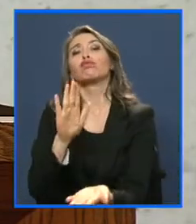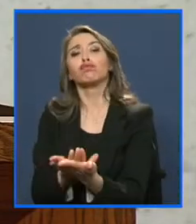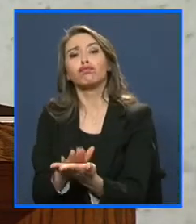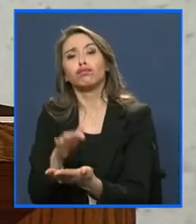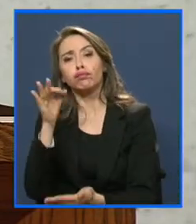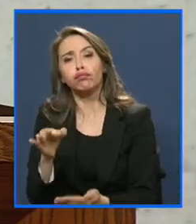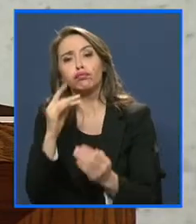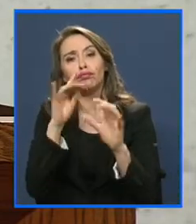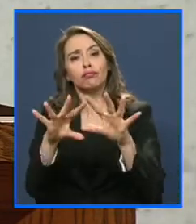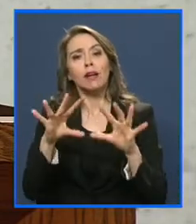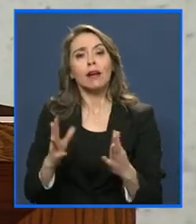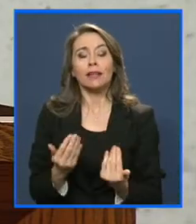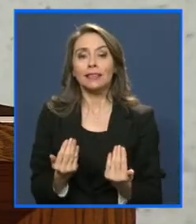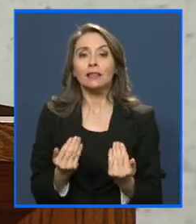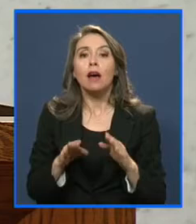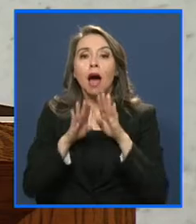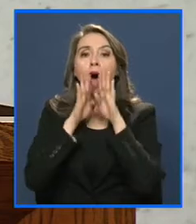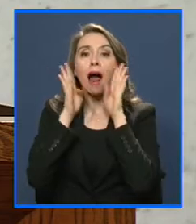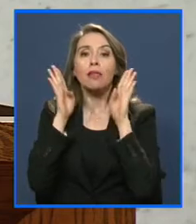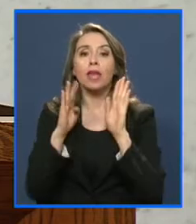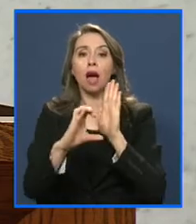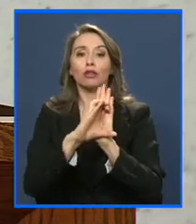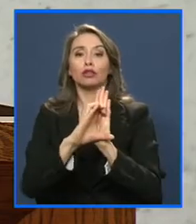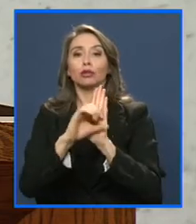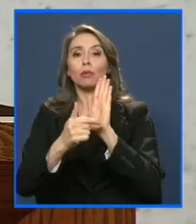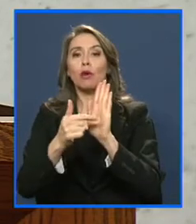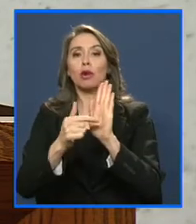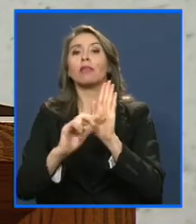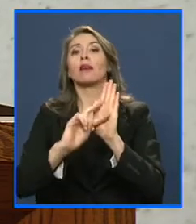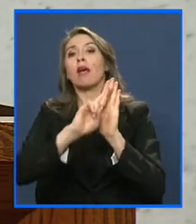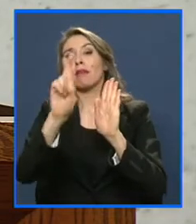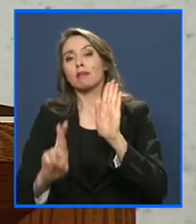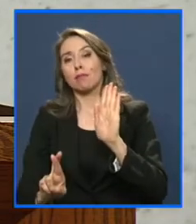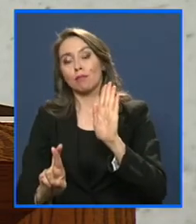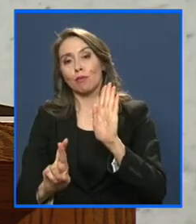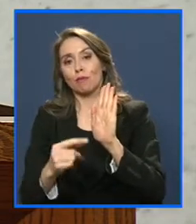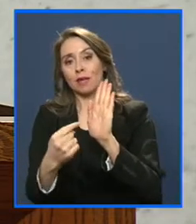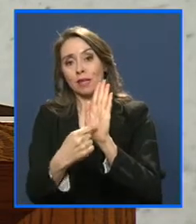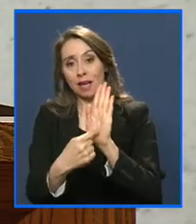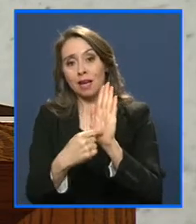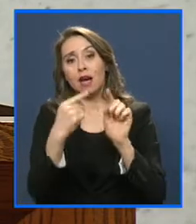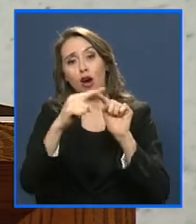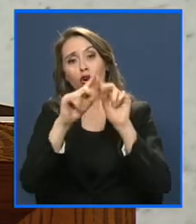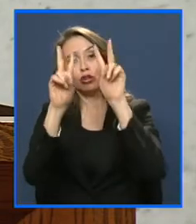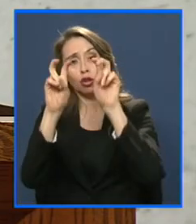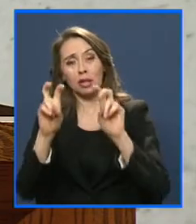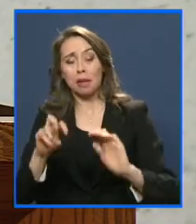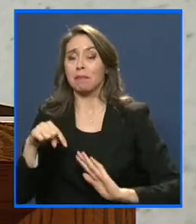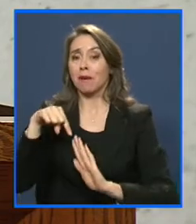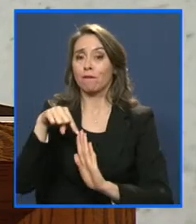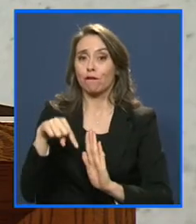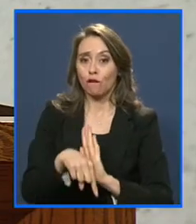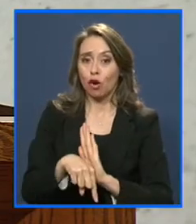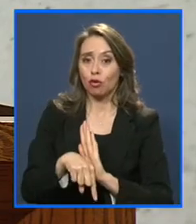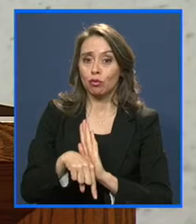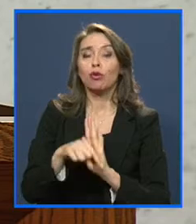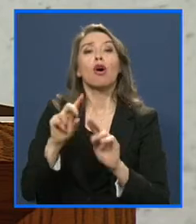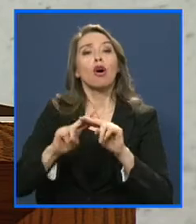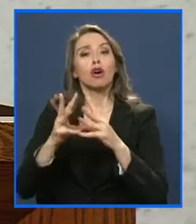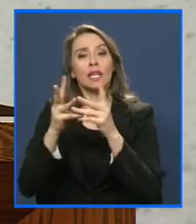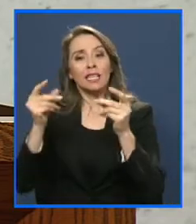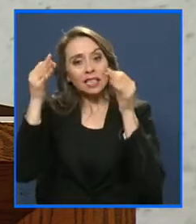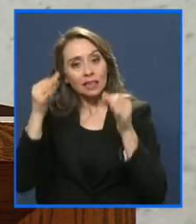destaca la necesaria actualización de la constitución política de la república donde entre otras materias de fondo se resuelva definitivamente